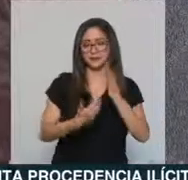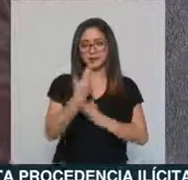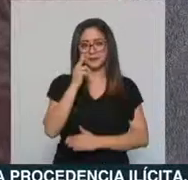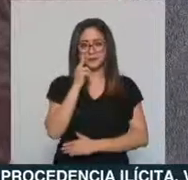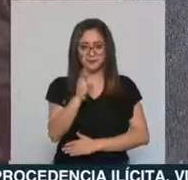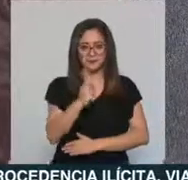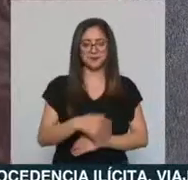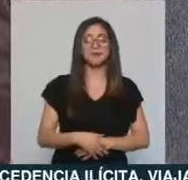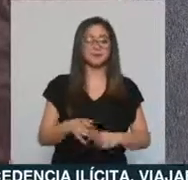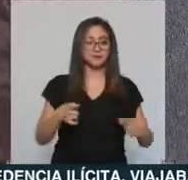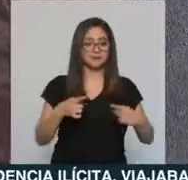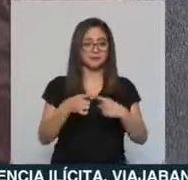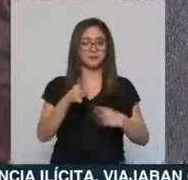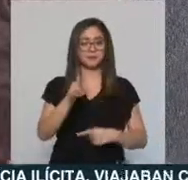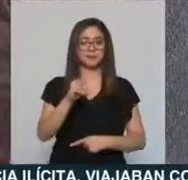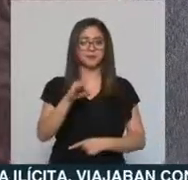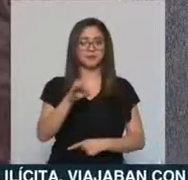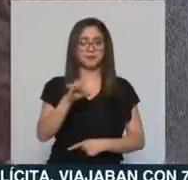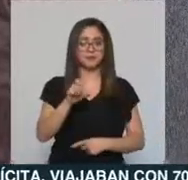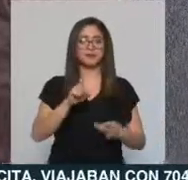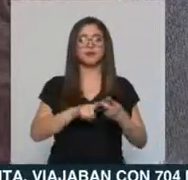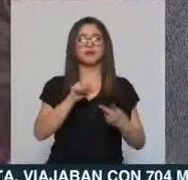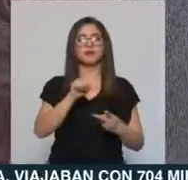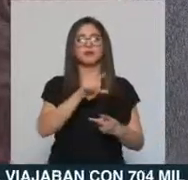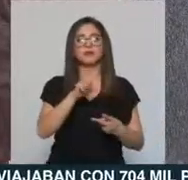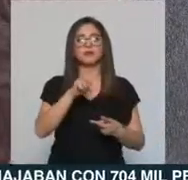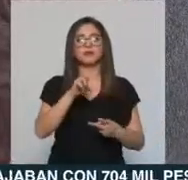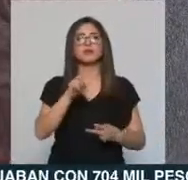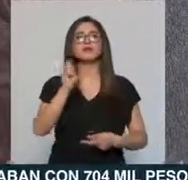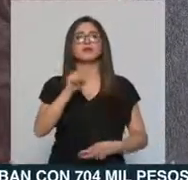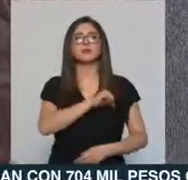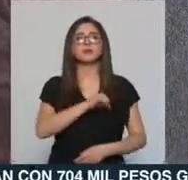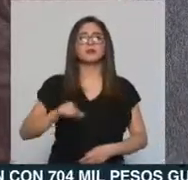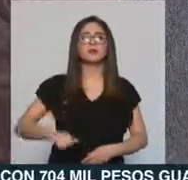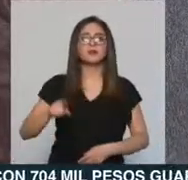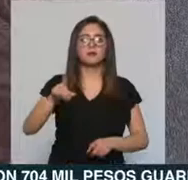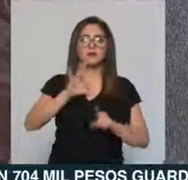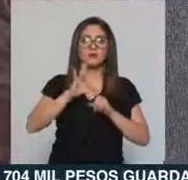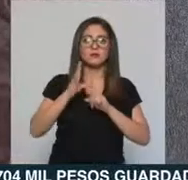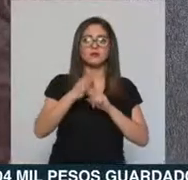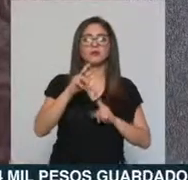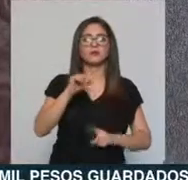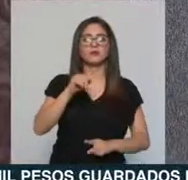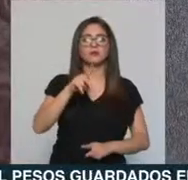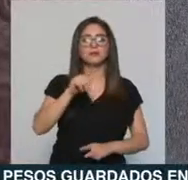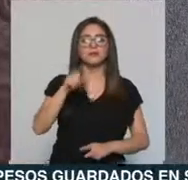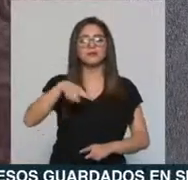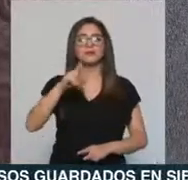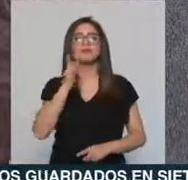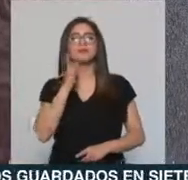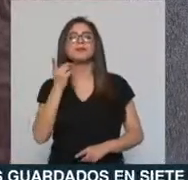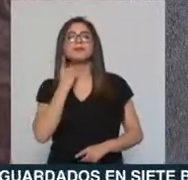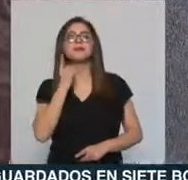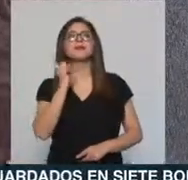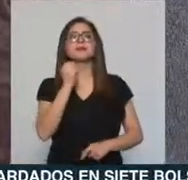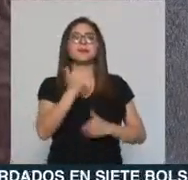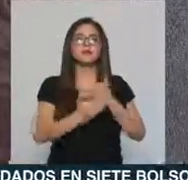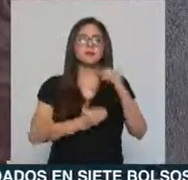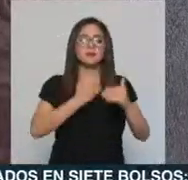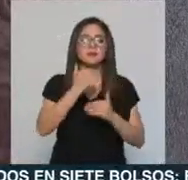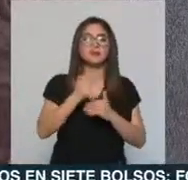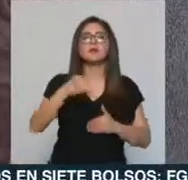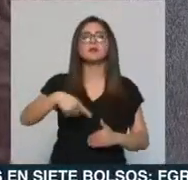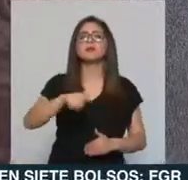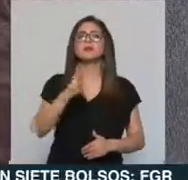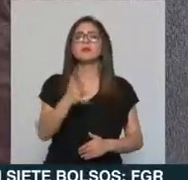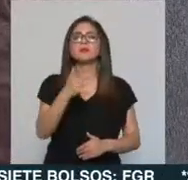Allá en la esquina de Donceles y Allende, los alcaldes continúan presentando ante las Comisiones Unidas en el Congreso de la Ciudad de México los avances alcanzados a